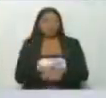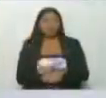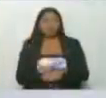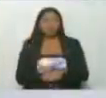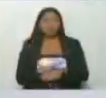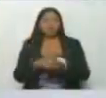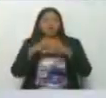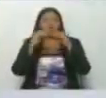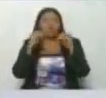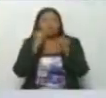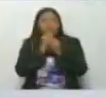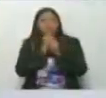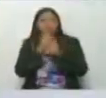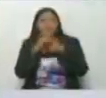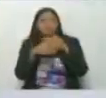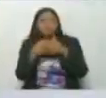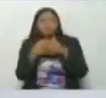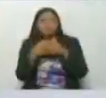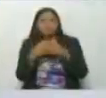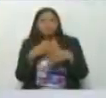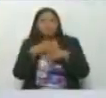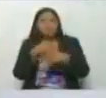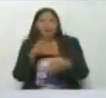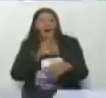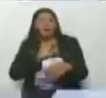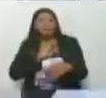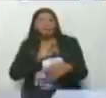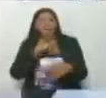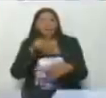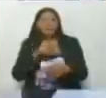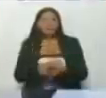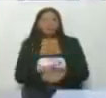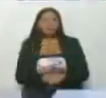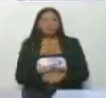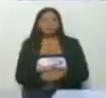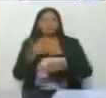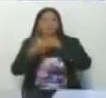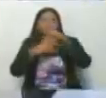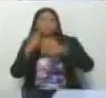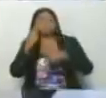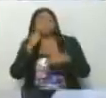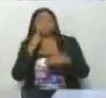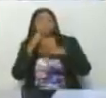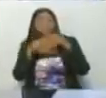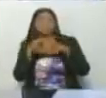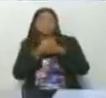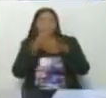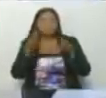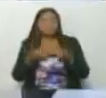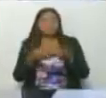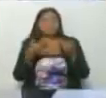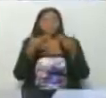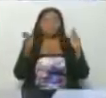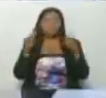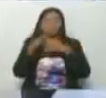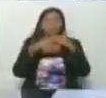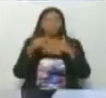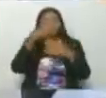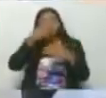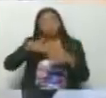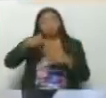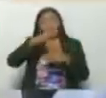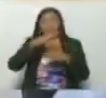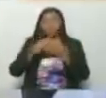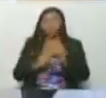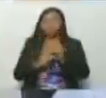que la gestión vaya en función de sus intereses es la esencia de la revolución bolivariana el gobierno popular es el pueblo gobernando